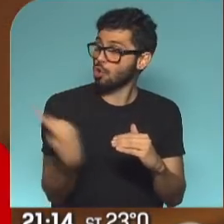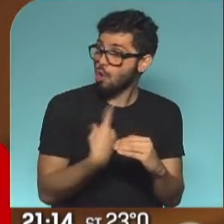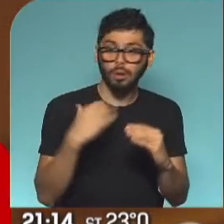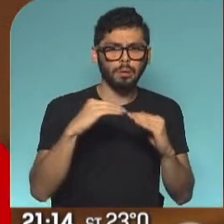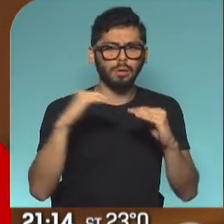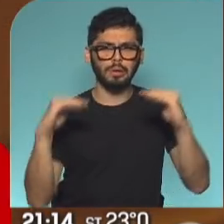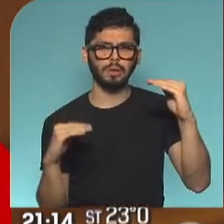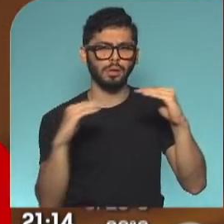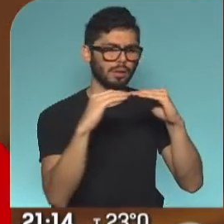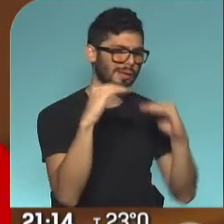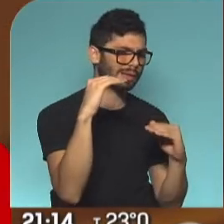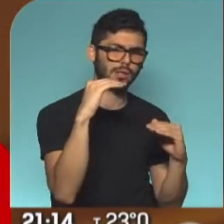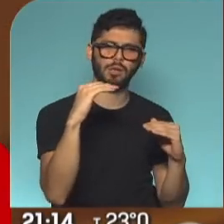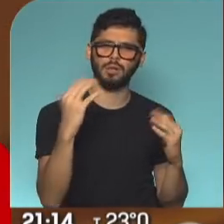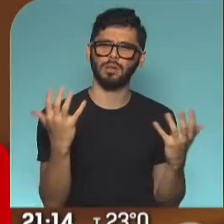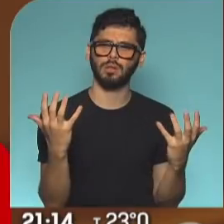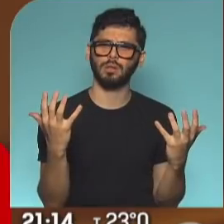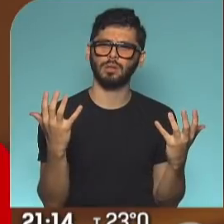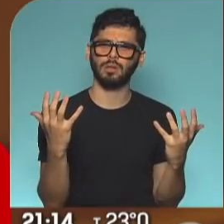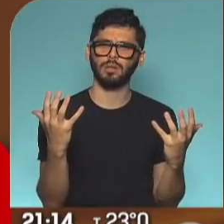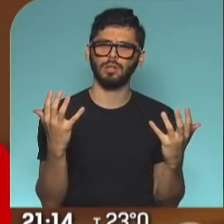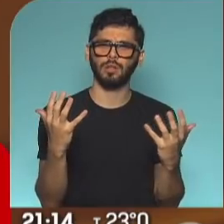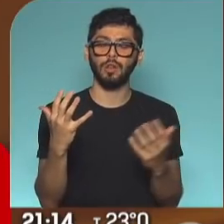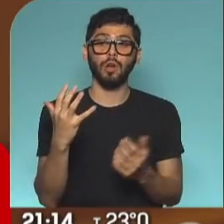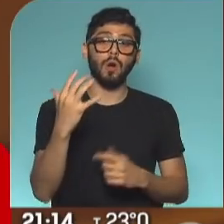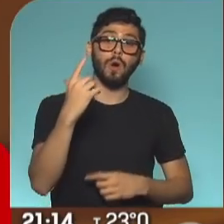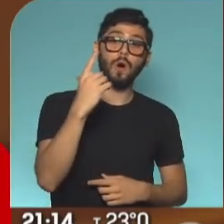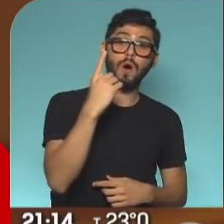atendía suficientemente la igualdad de los géneros.